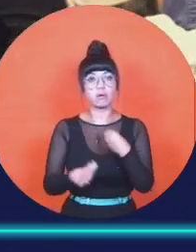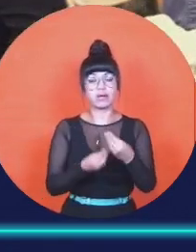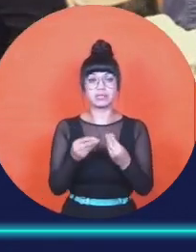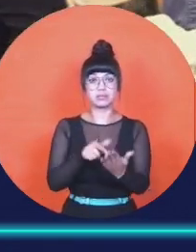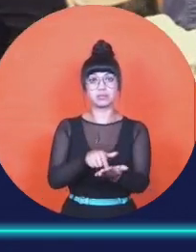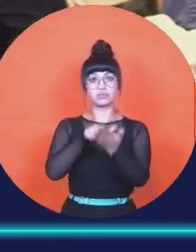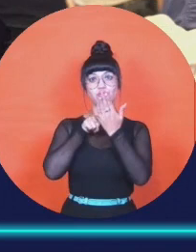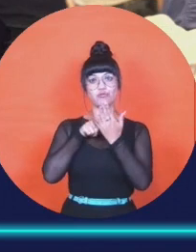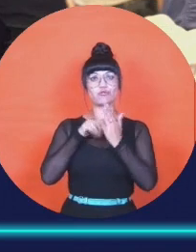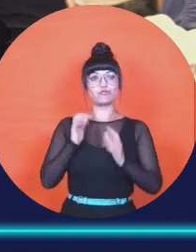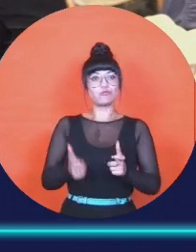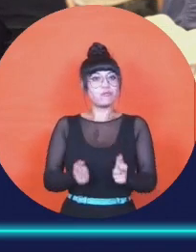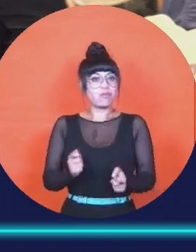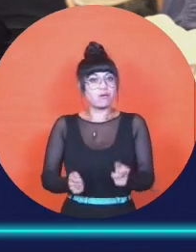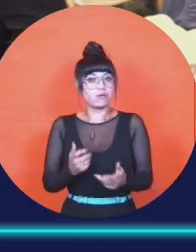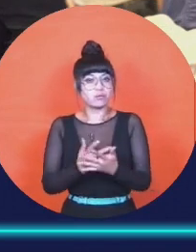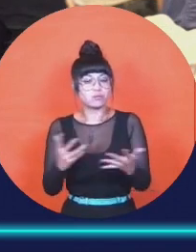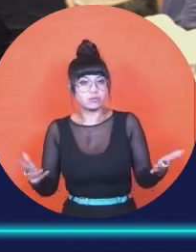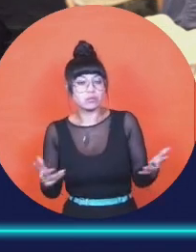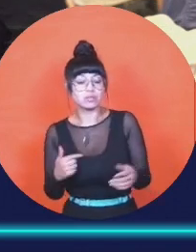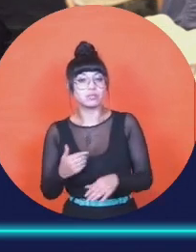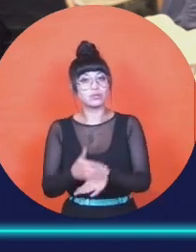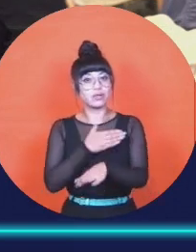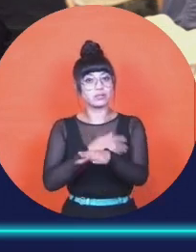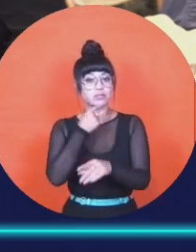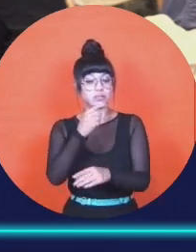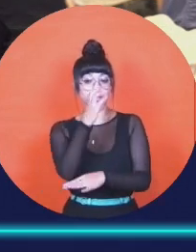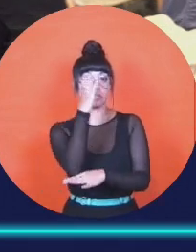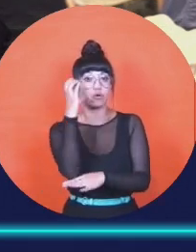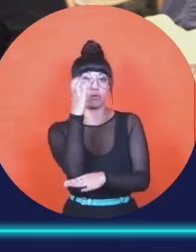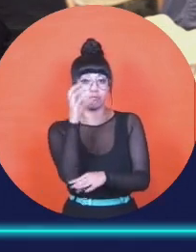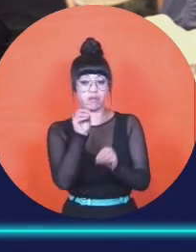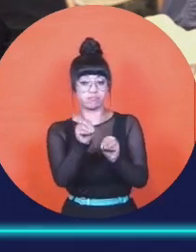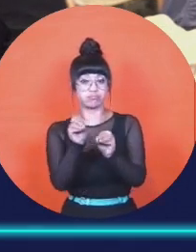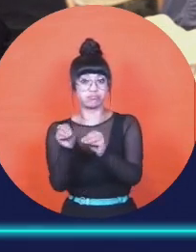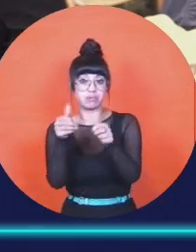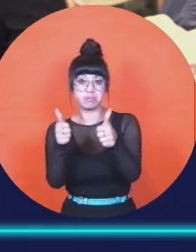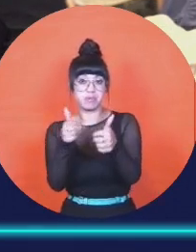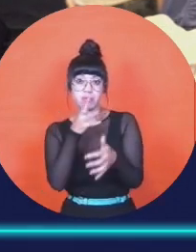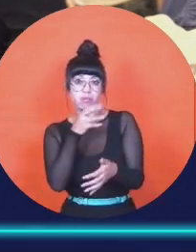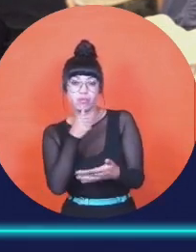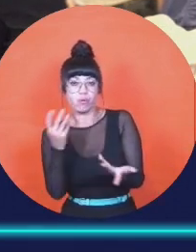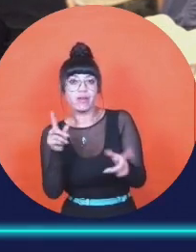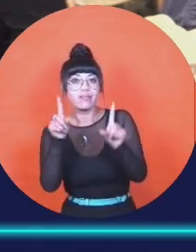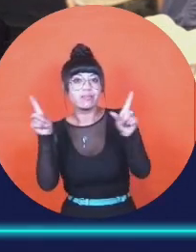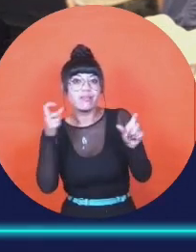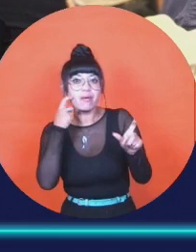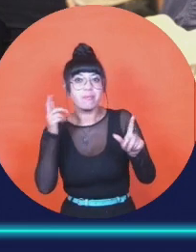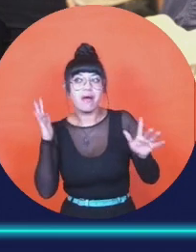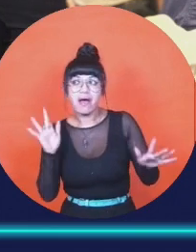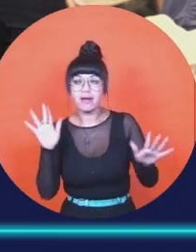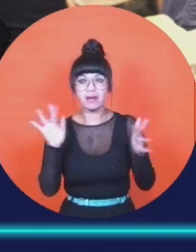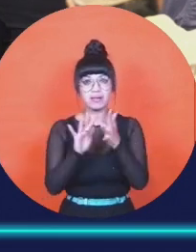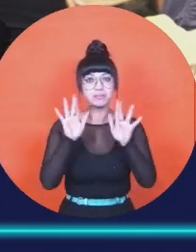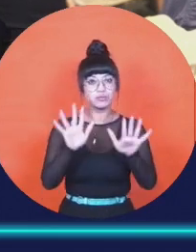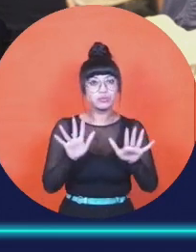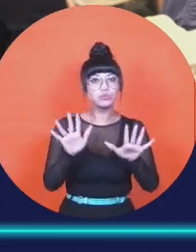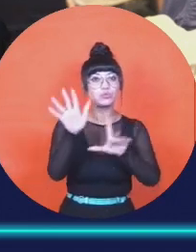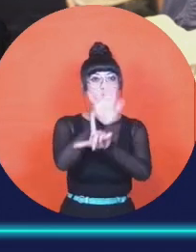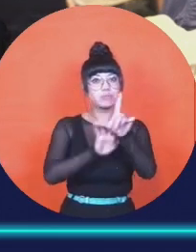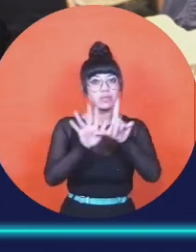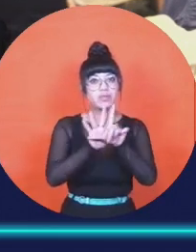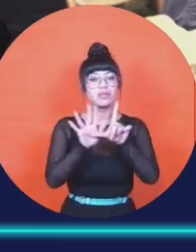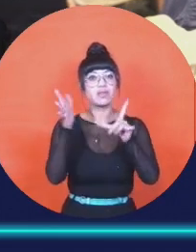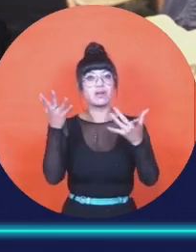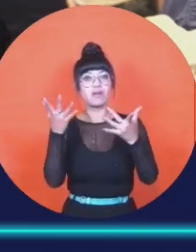presentando, porque como bien lo decían ustedes al principio, en Colombia no nos están educando para este ecosistema. No sé, las personas que